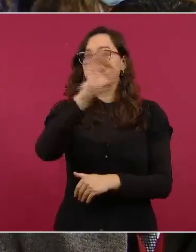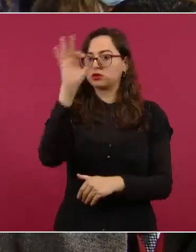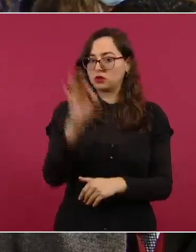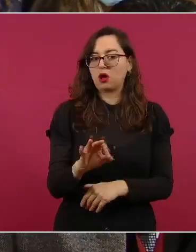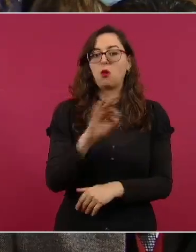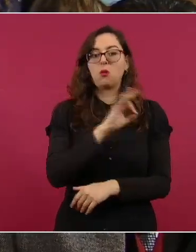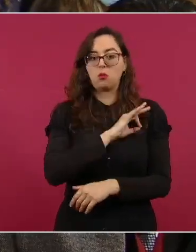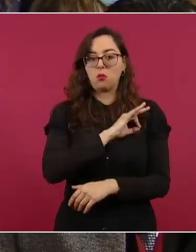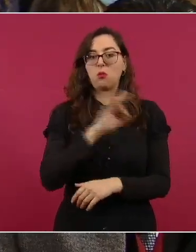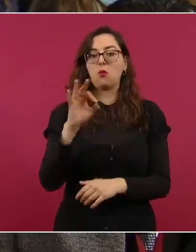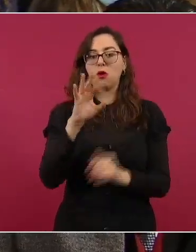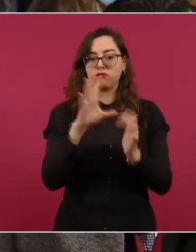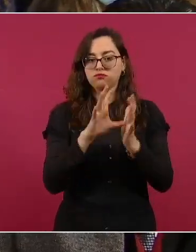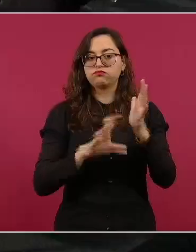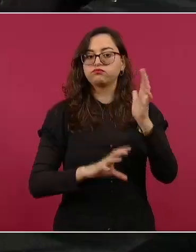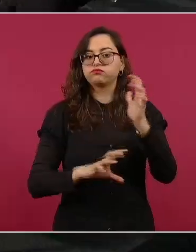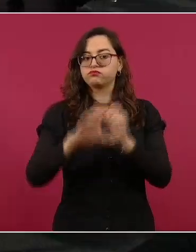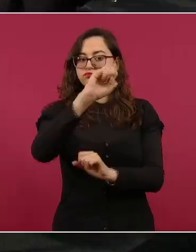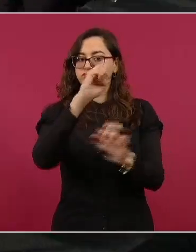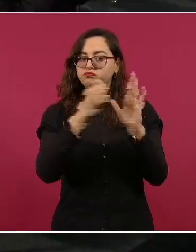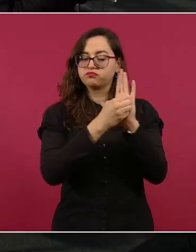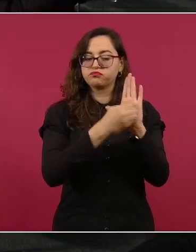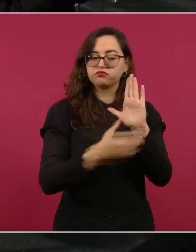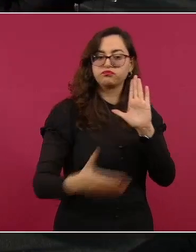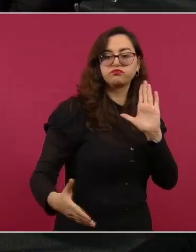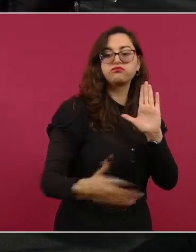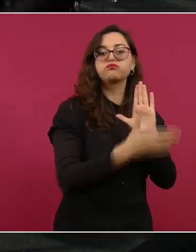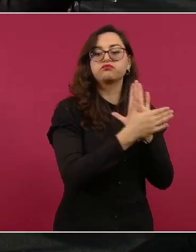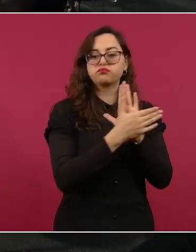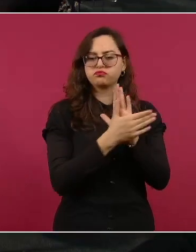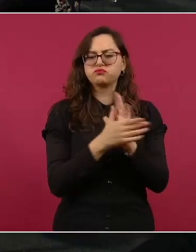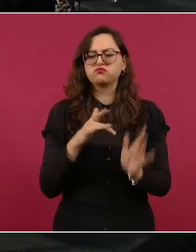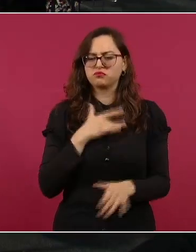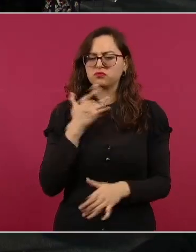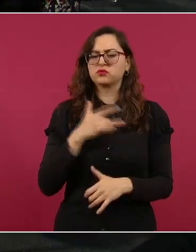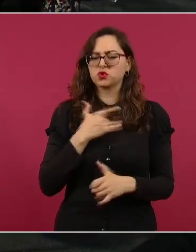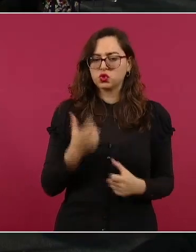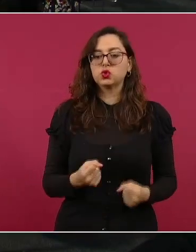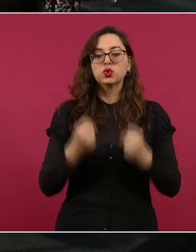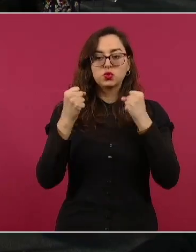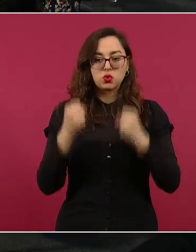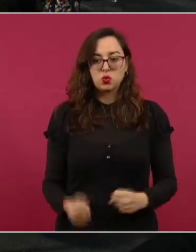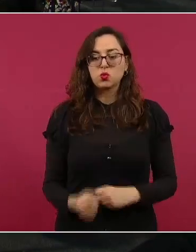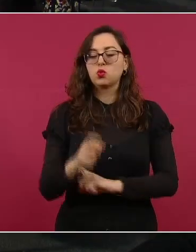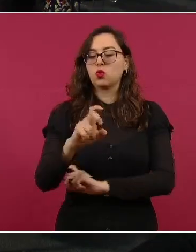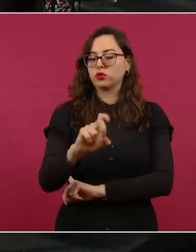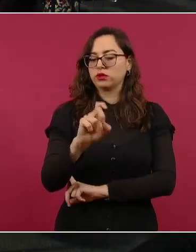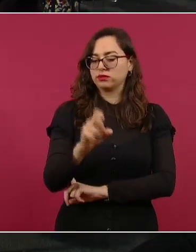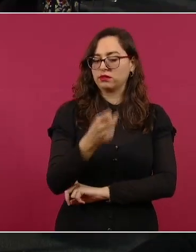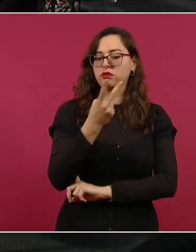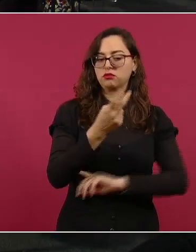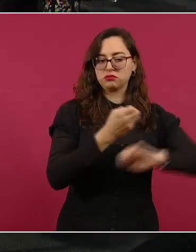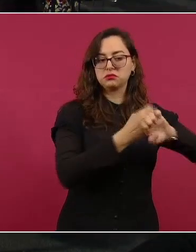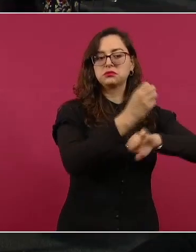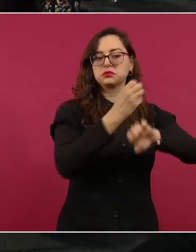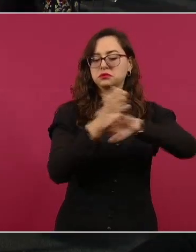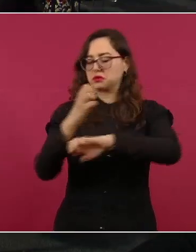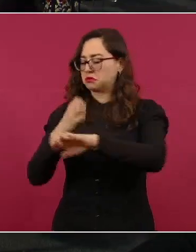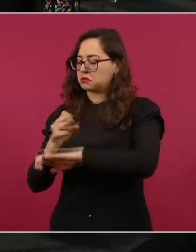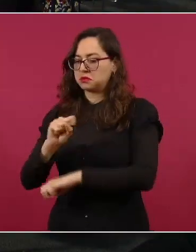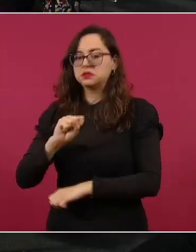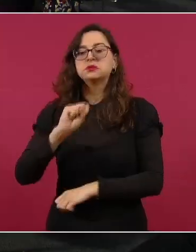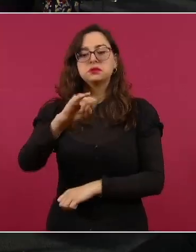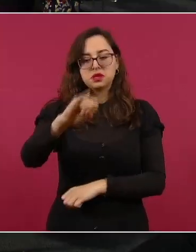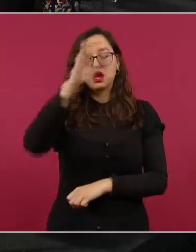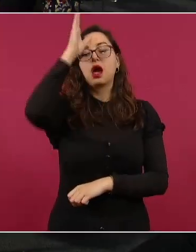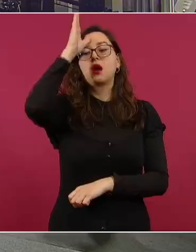para aprobar la reforma constitucional, aunque seguramente las 32 entidades se pronunciarían a favor, ya que esta ley general es una